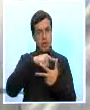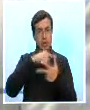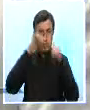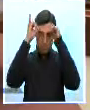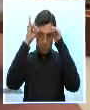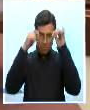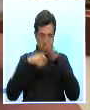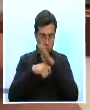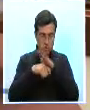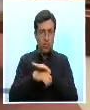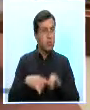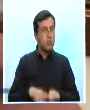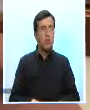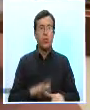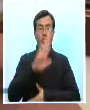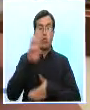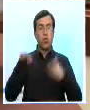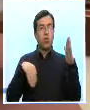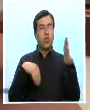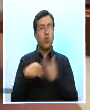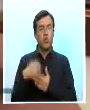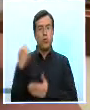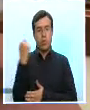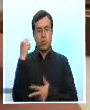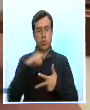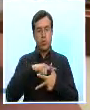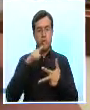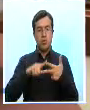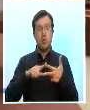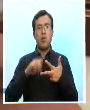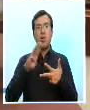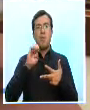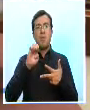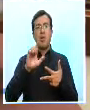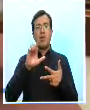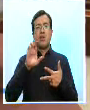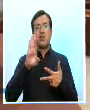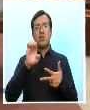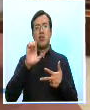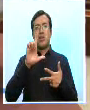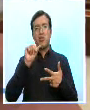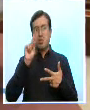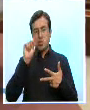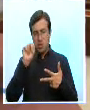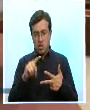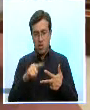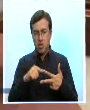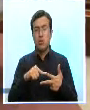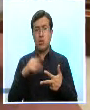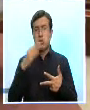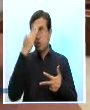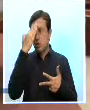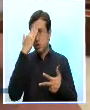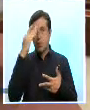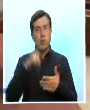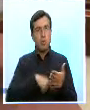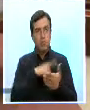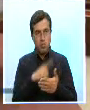plaza de las ventas por ejemplo que es conocida a nivel mundial Barcelona en donde la comunidad internacional pues conoce que hay una prohibición